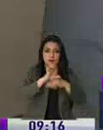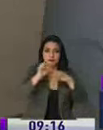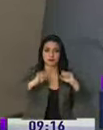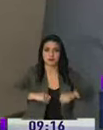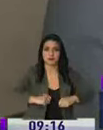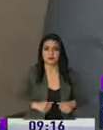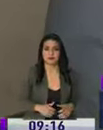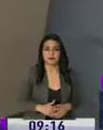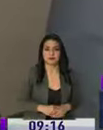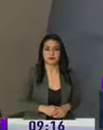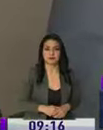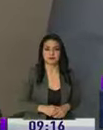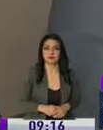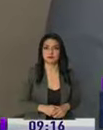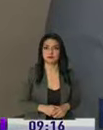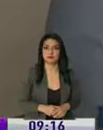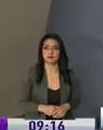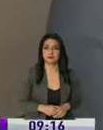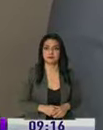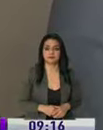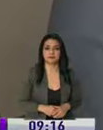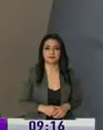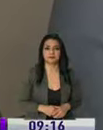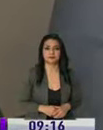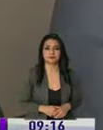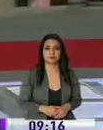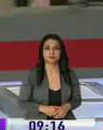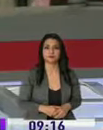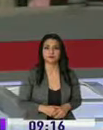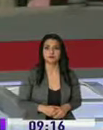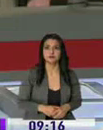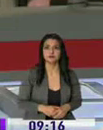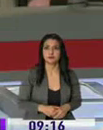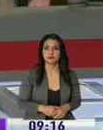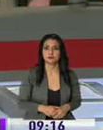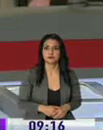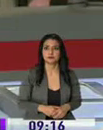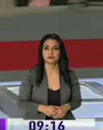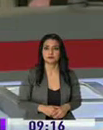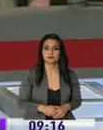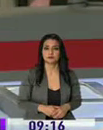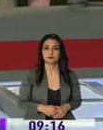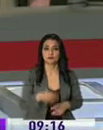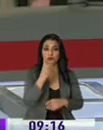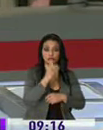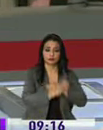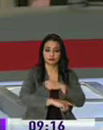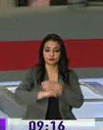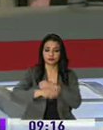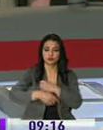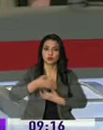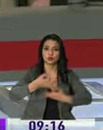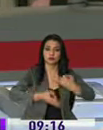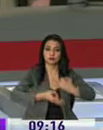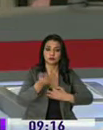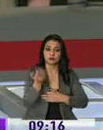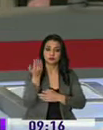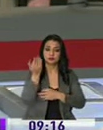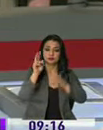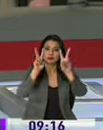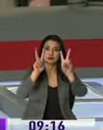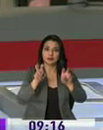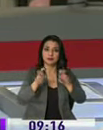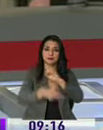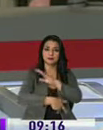país, informó Priscila Cadena. Dos sentencias fueron emitidas en las últimas horas en el